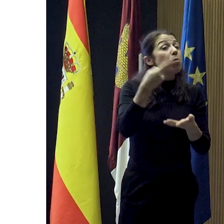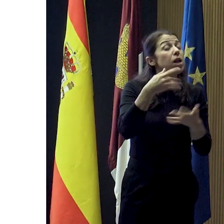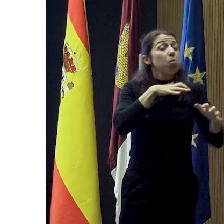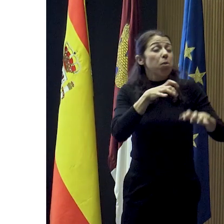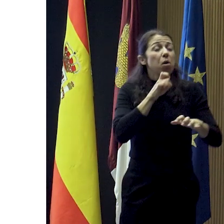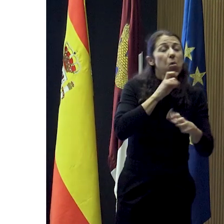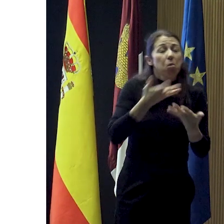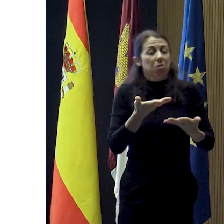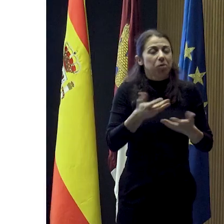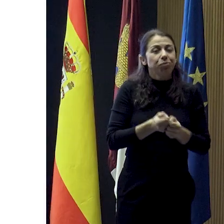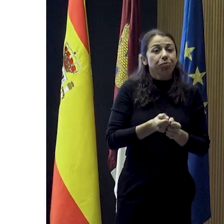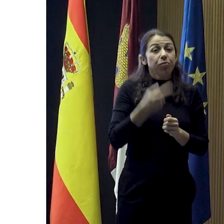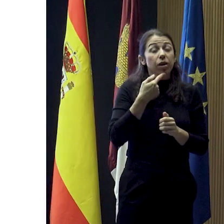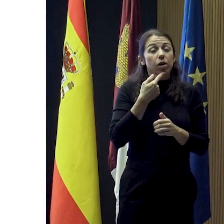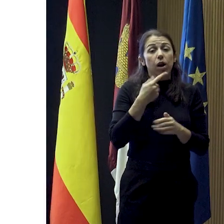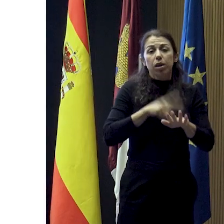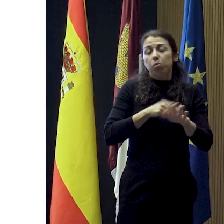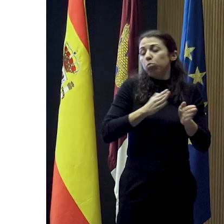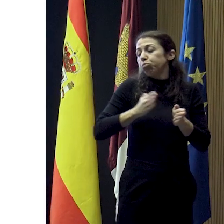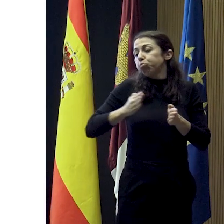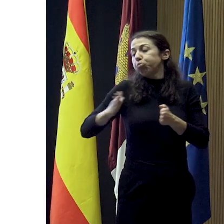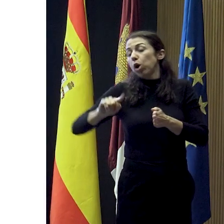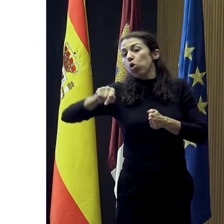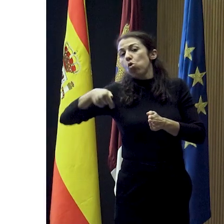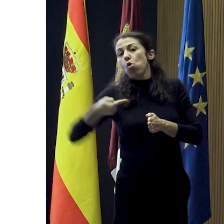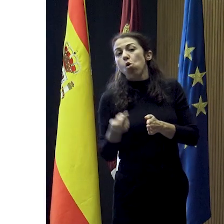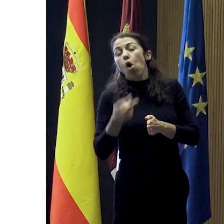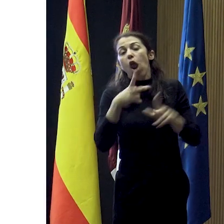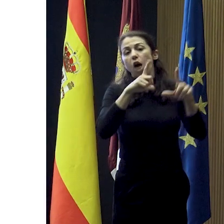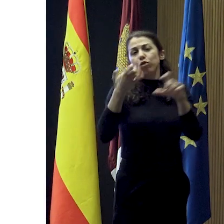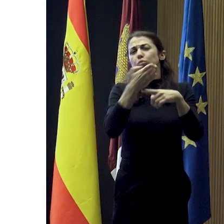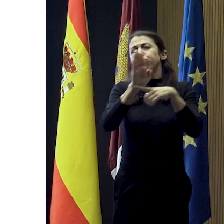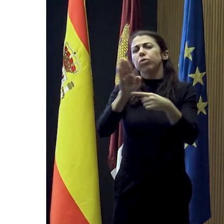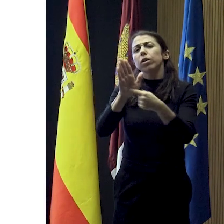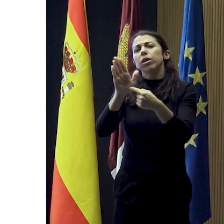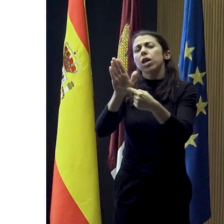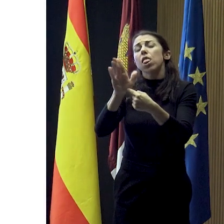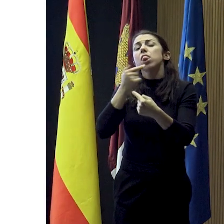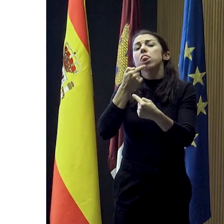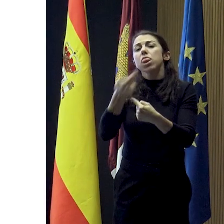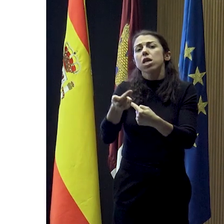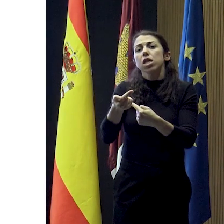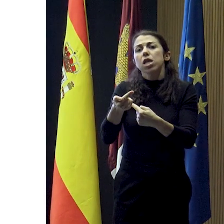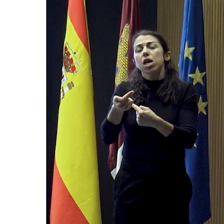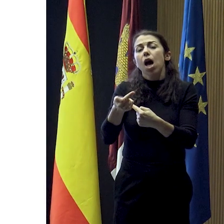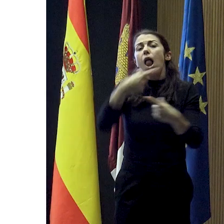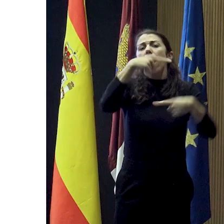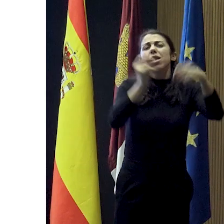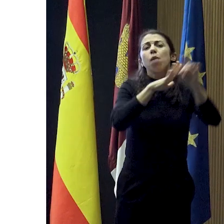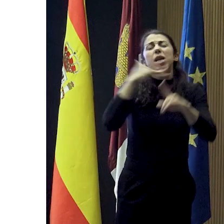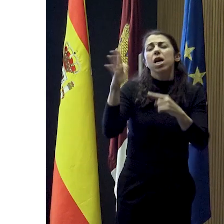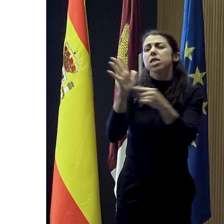mueve. Dejan pasar un tiempo y le vuelven a poner la foto y le dicen que indique dónde estaba la estrella